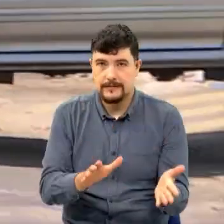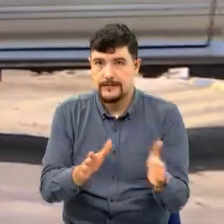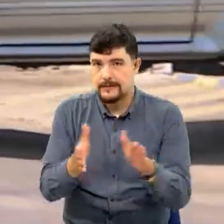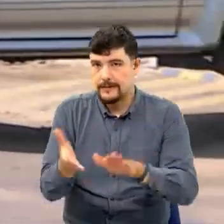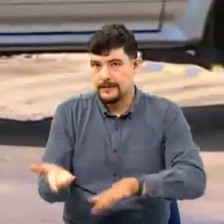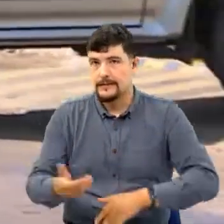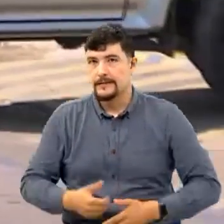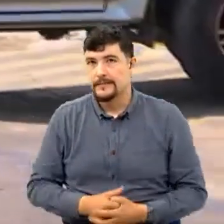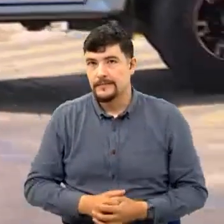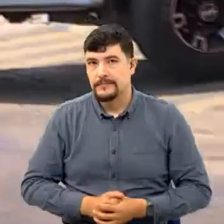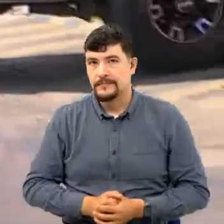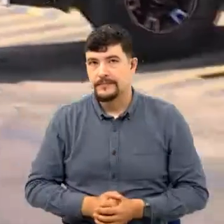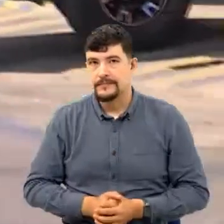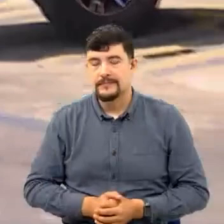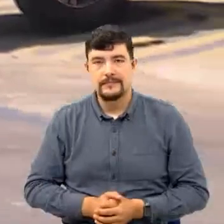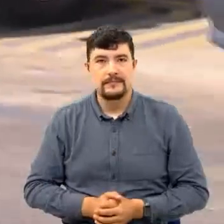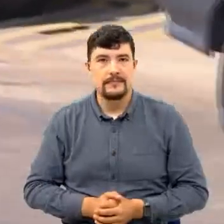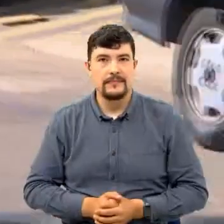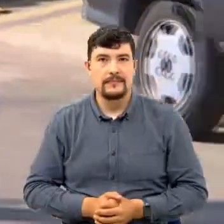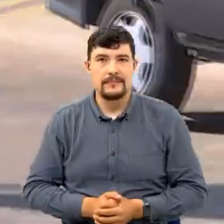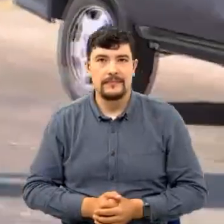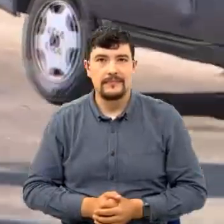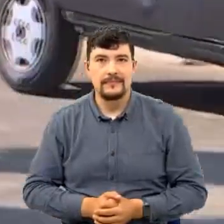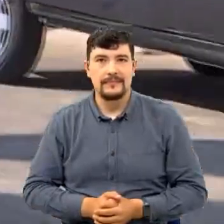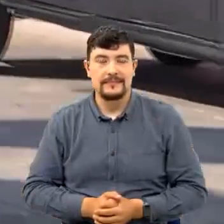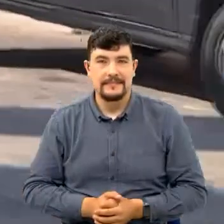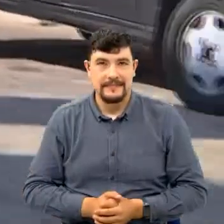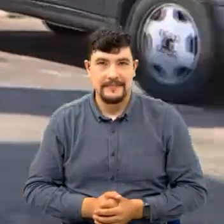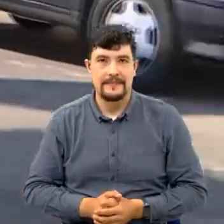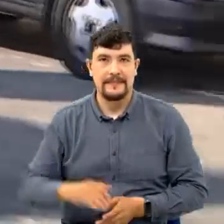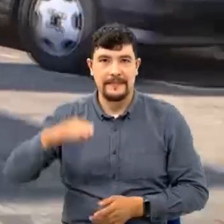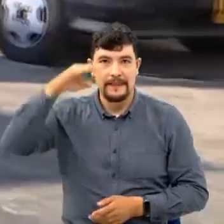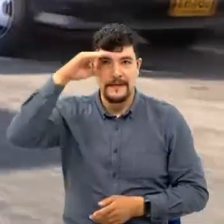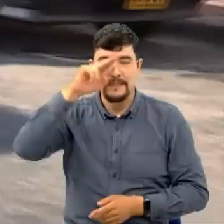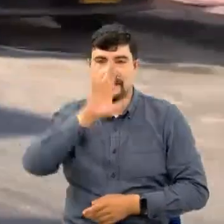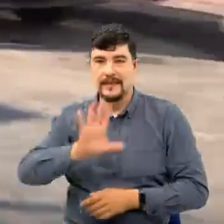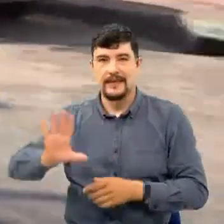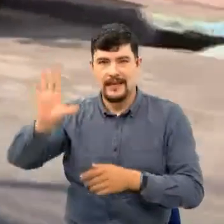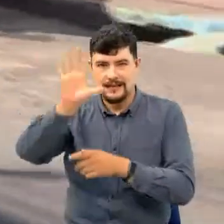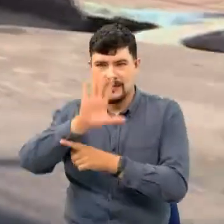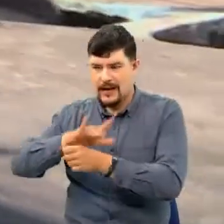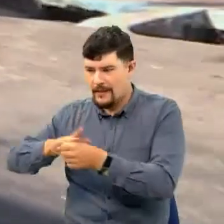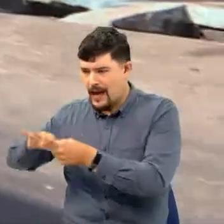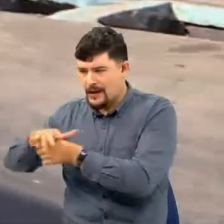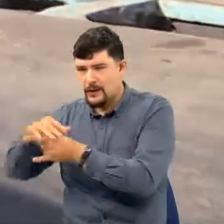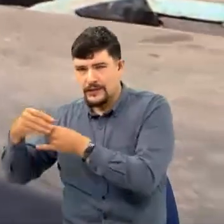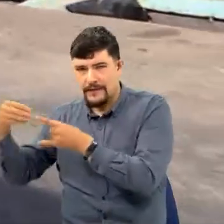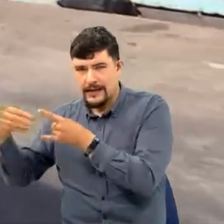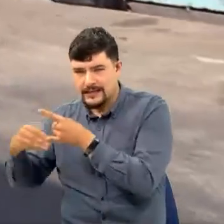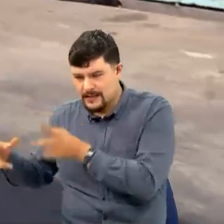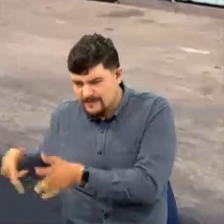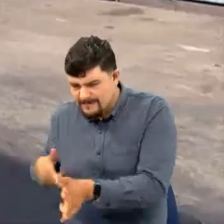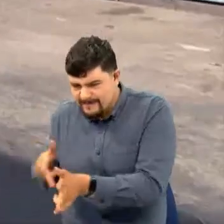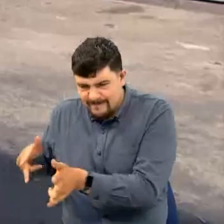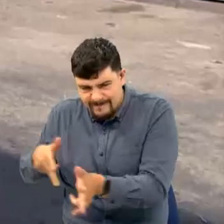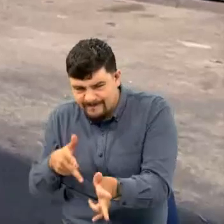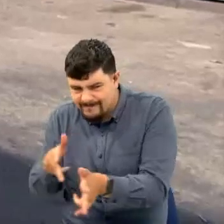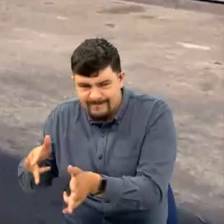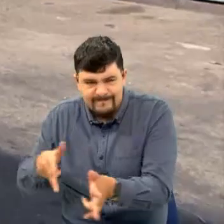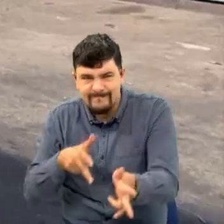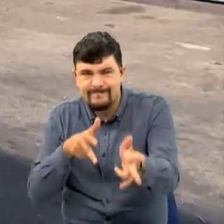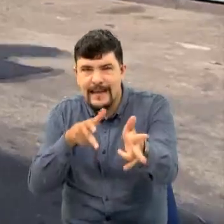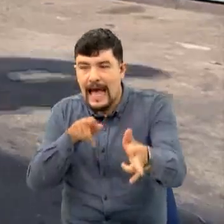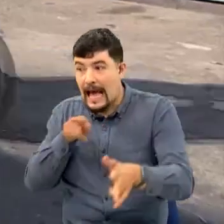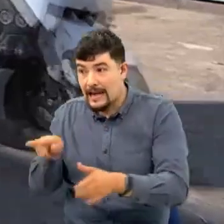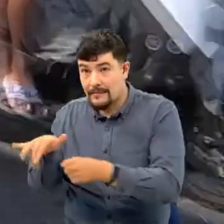precisamente hasta donde llegan la policía persiguiendo a estos dos delincuentes desde el sector del barrio San Francisco, en donde al parecer habían cometido